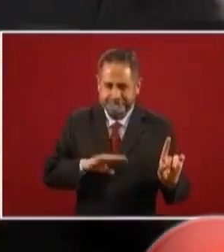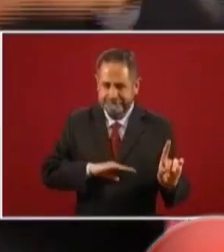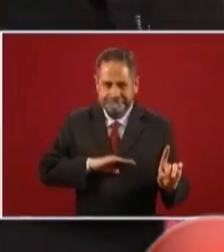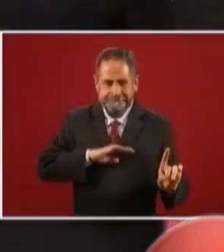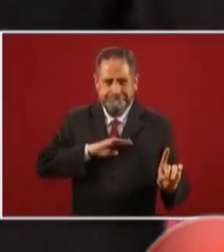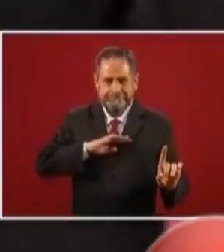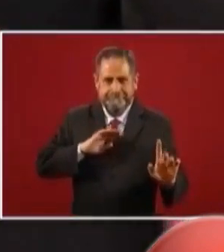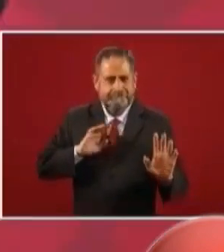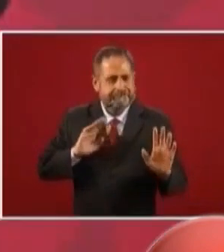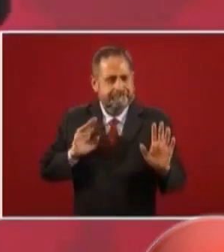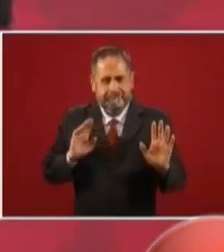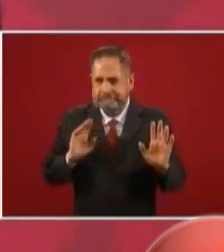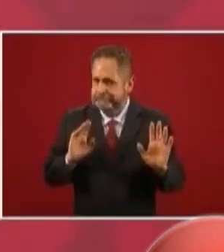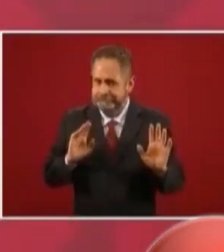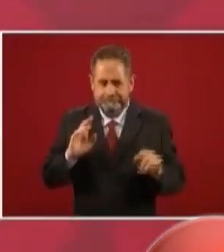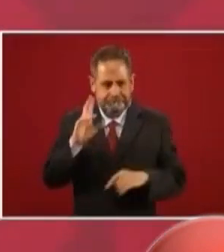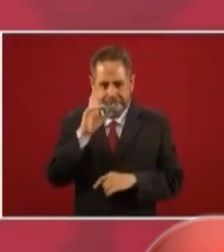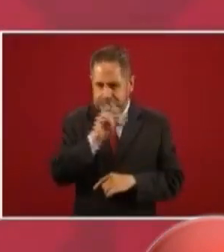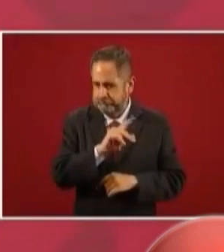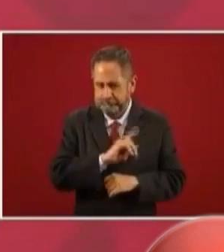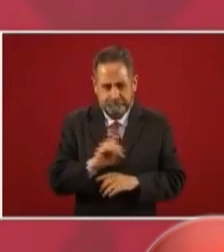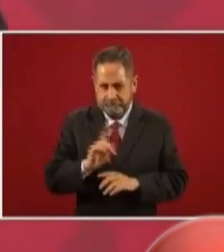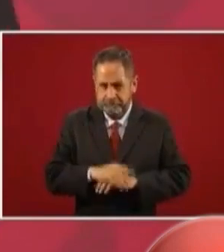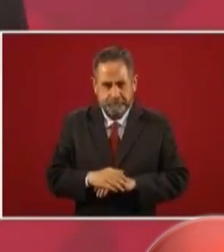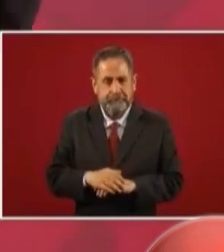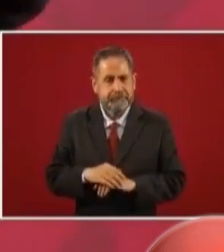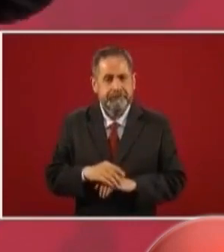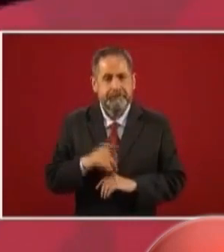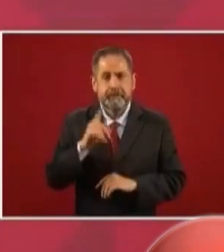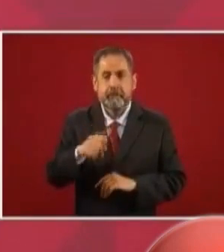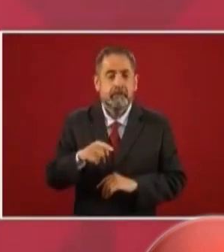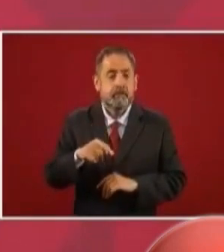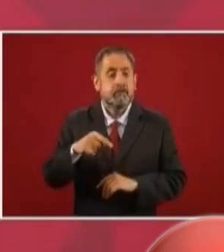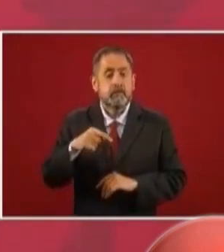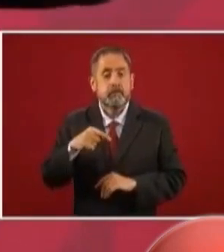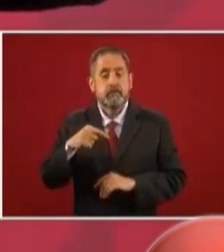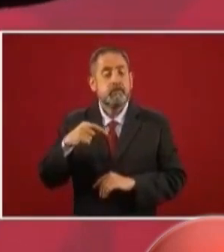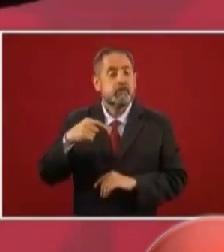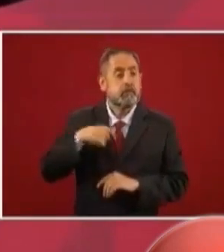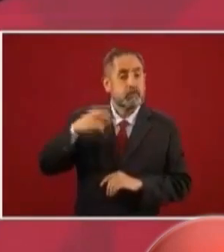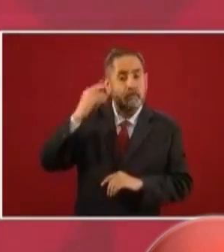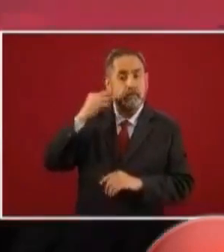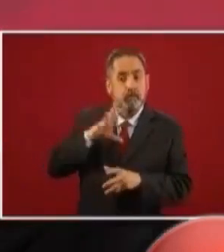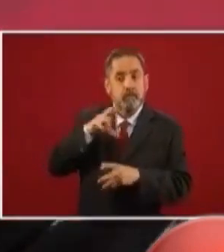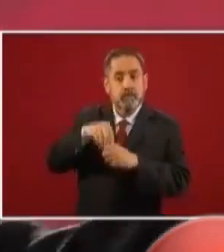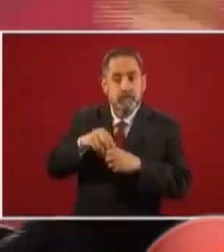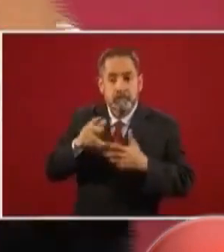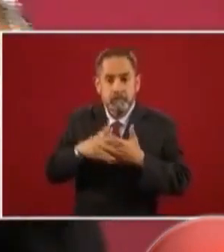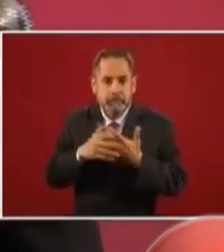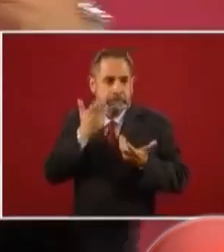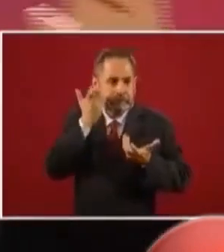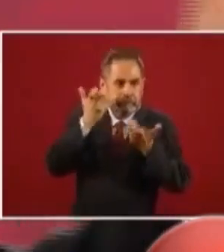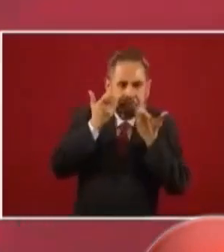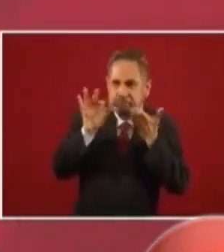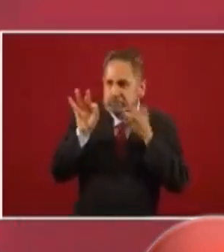Todo esto puede hacer pensar de que yo estuve ahí, ¿no?, maniobrando